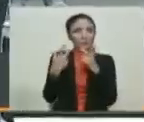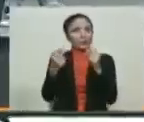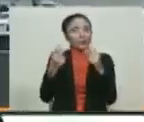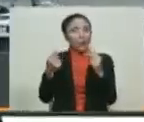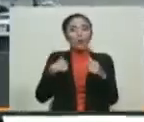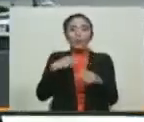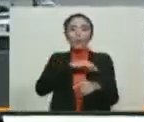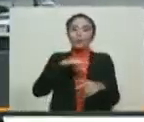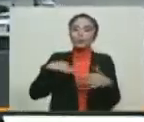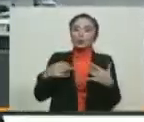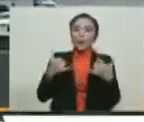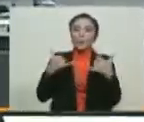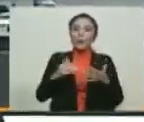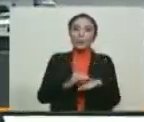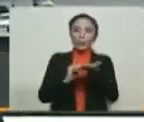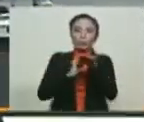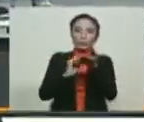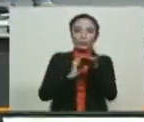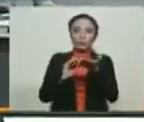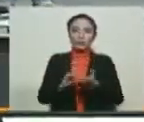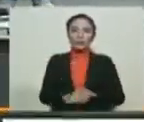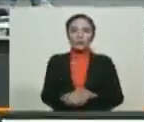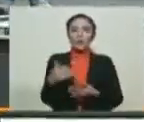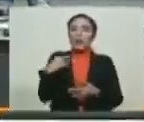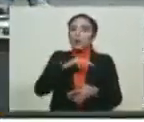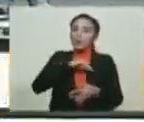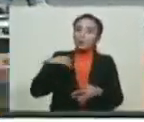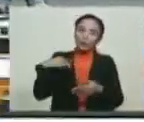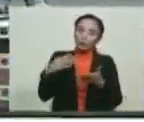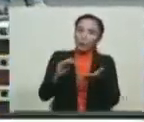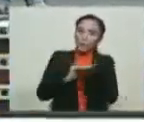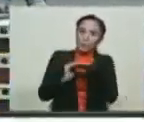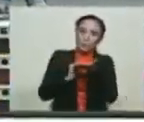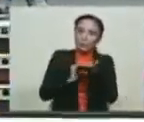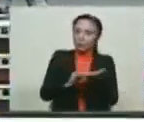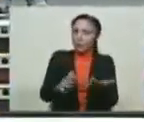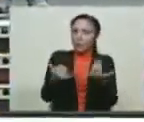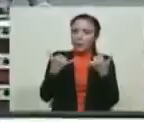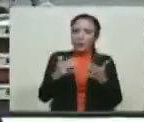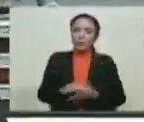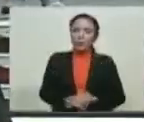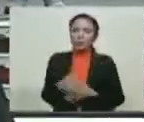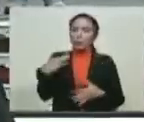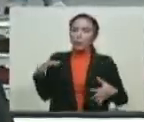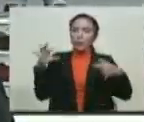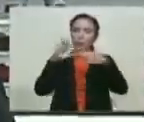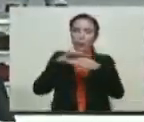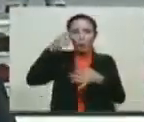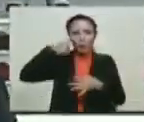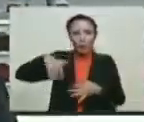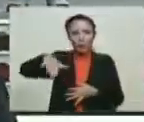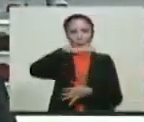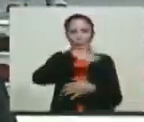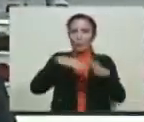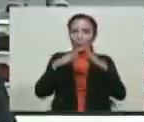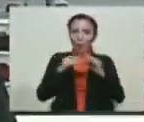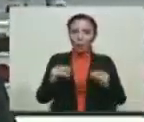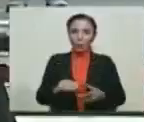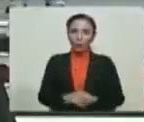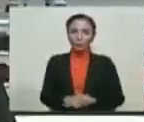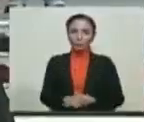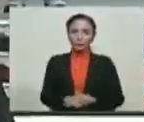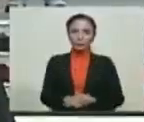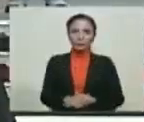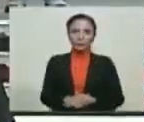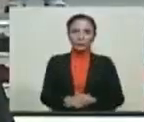enfrentar y los vamos a superar con la unión del pueblo y nicolás maduro moros al frente